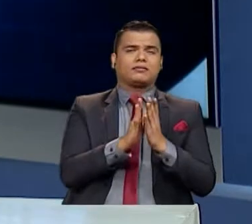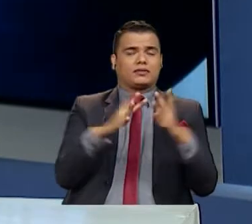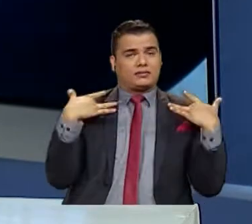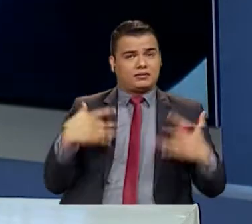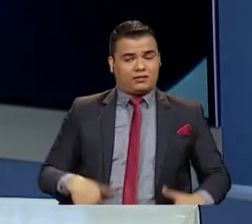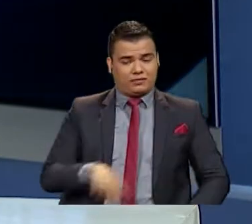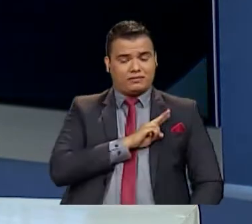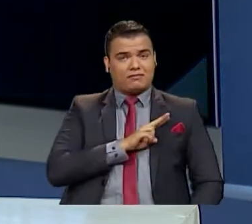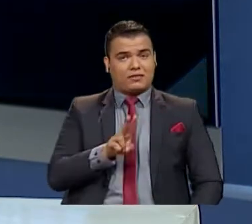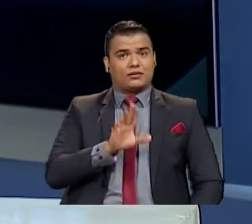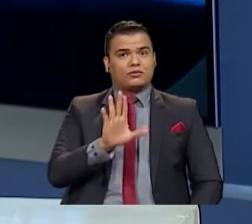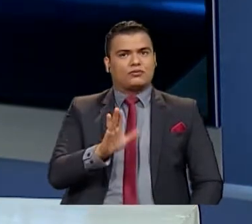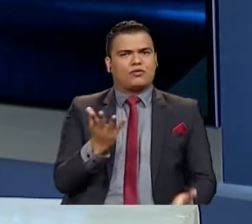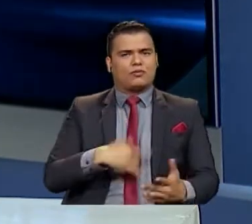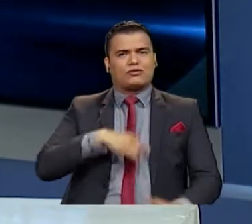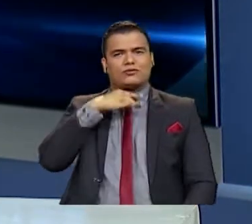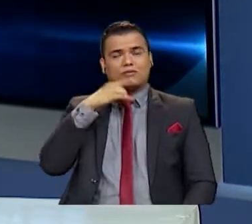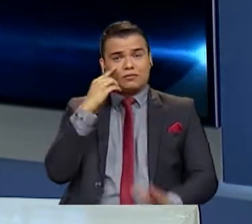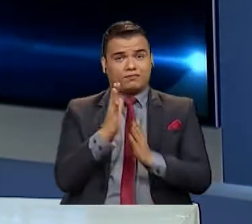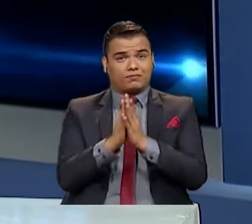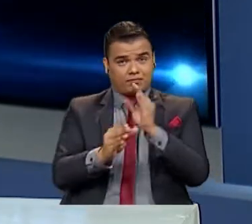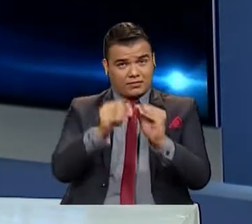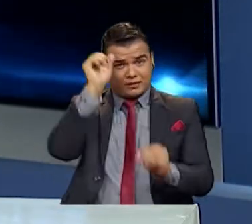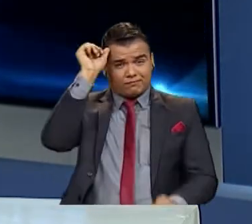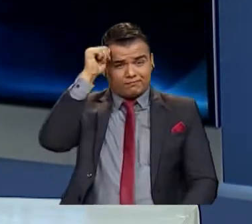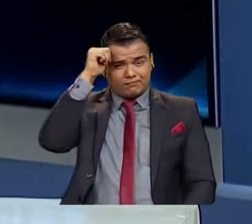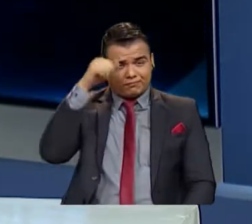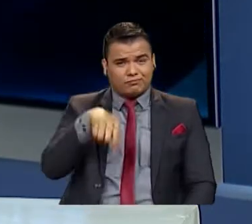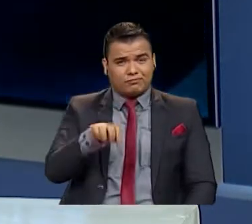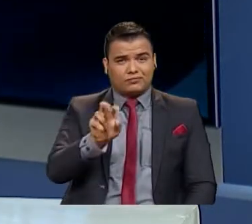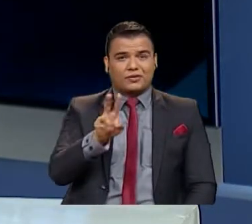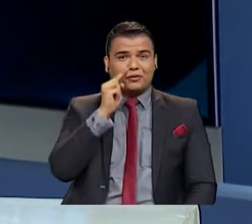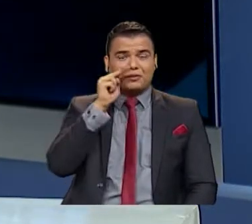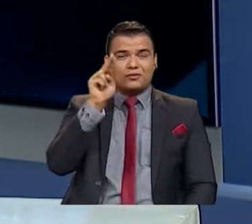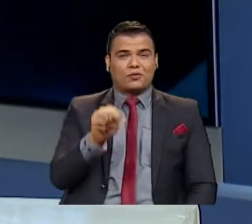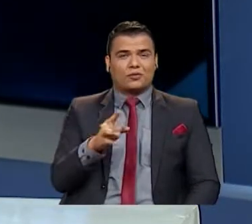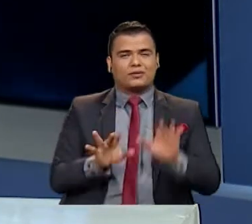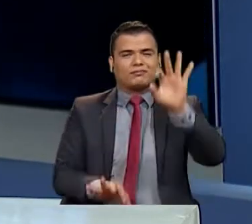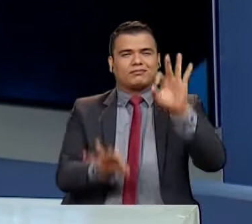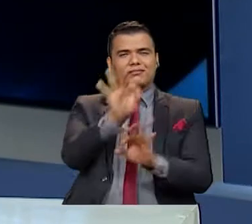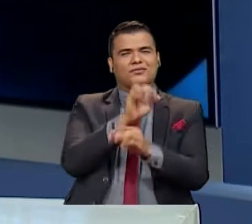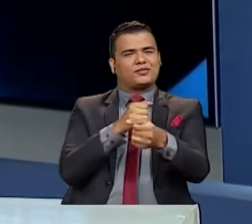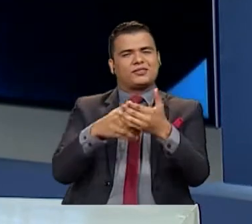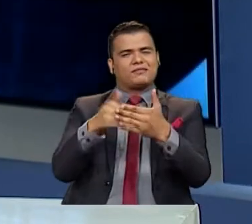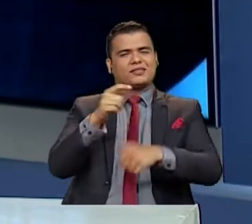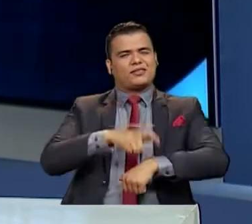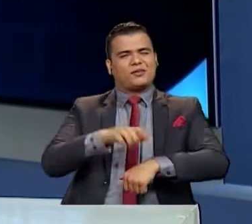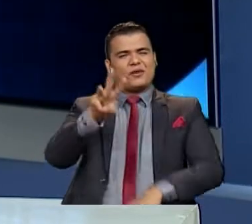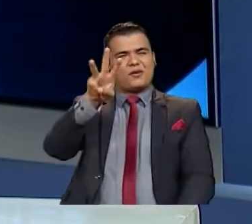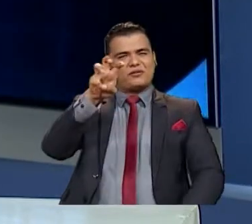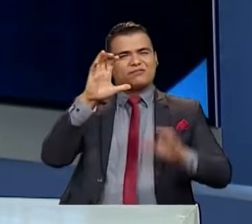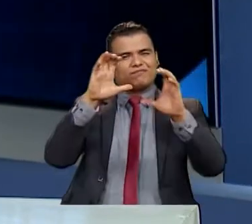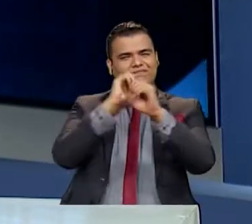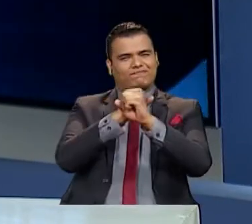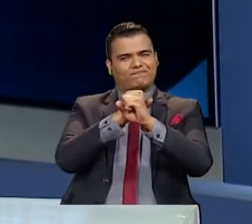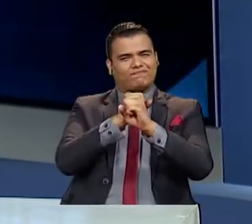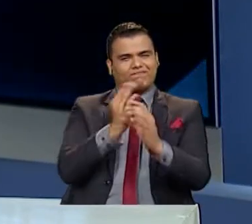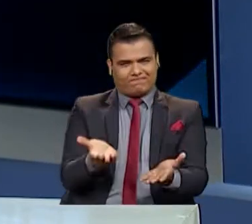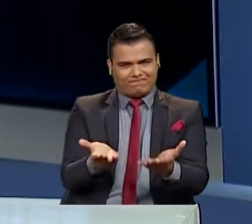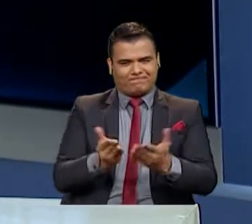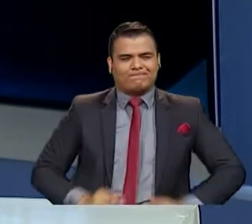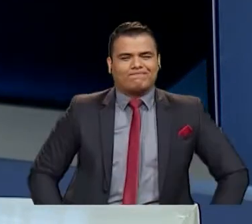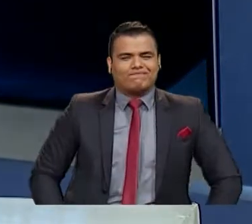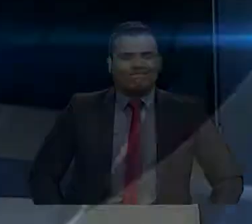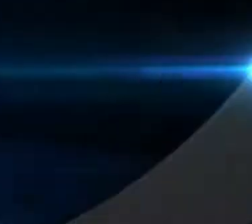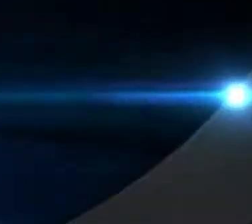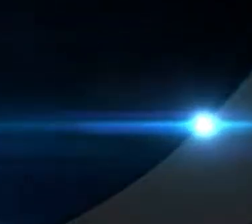de los vallecaucanos hoy desde Yumbo. Y recuerden, desde el 2 de junio Telepacífico Noticias comenzará a las 8 de la noche. Ya